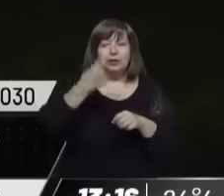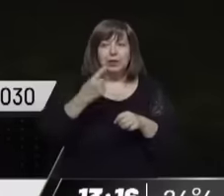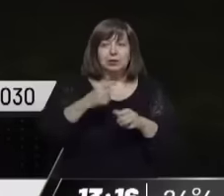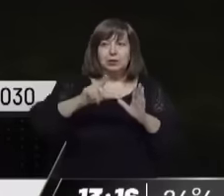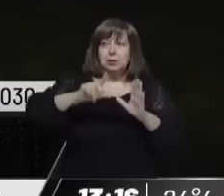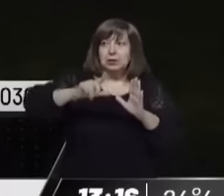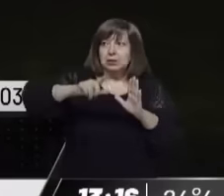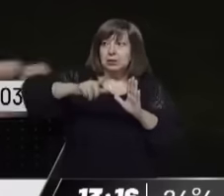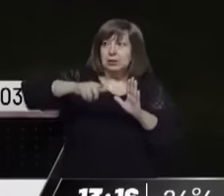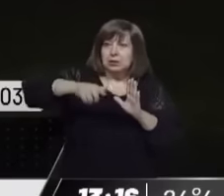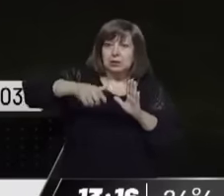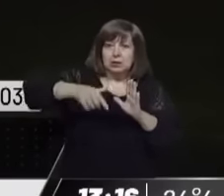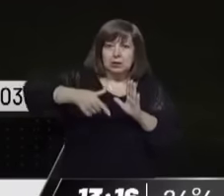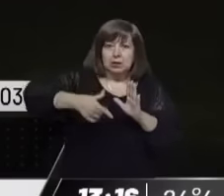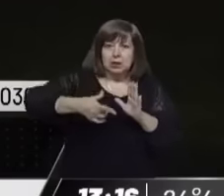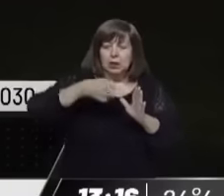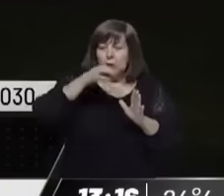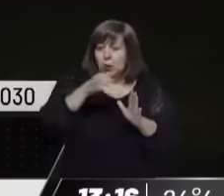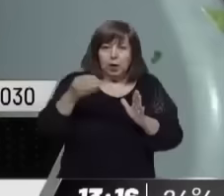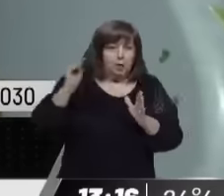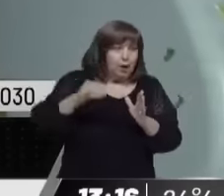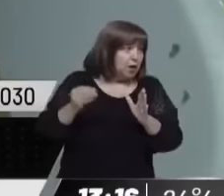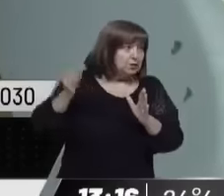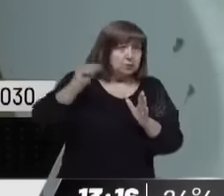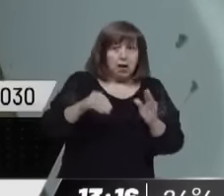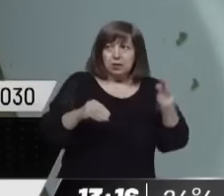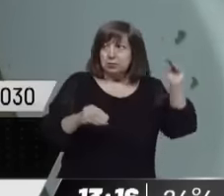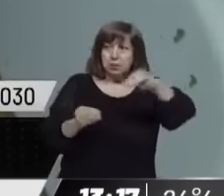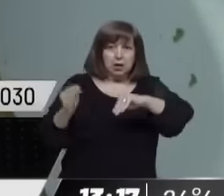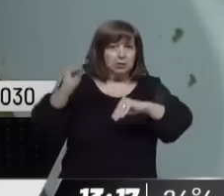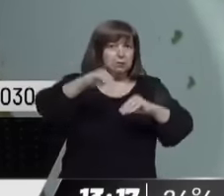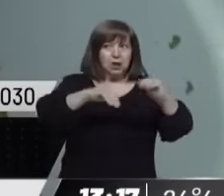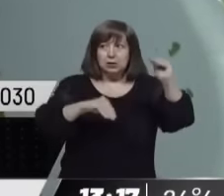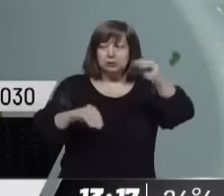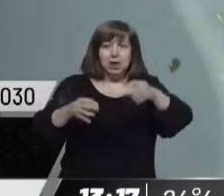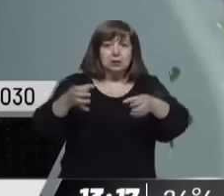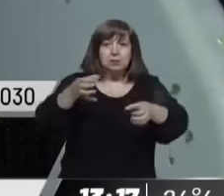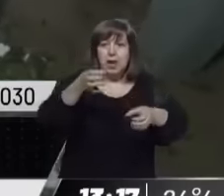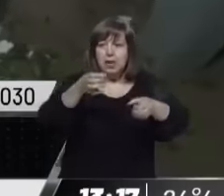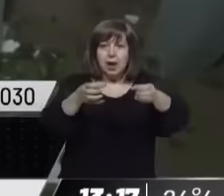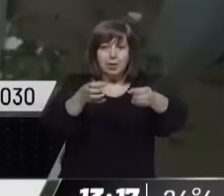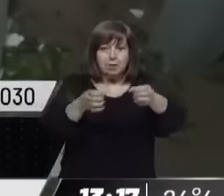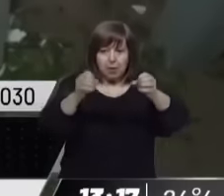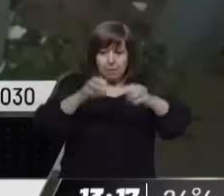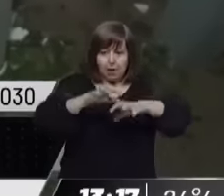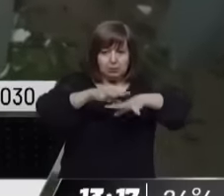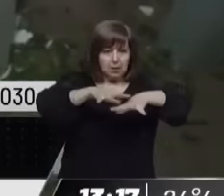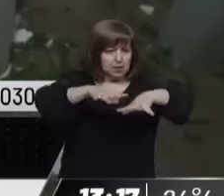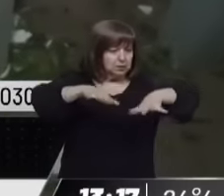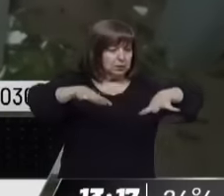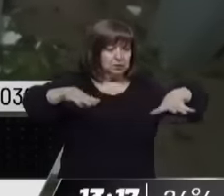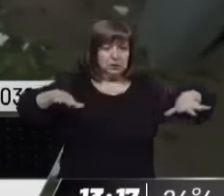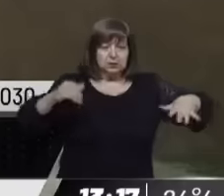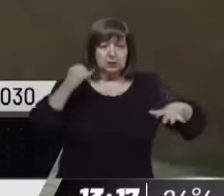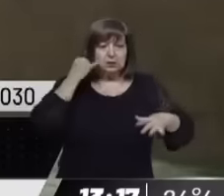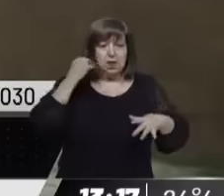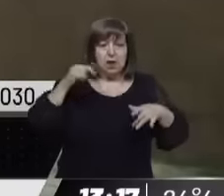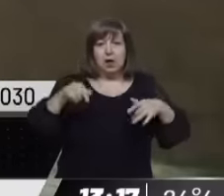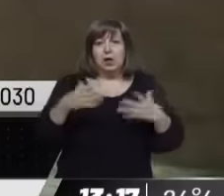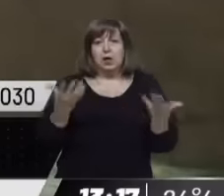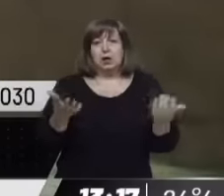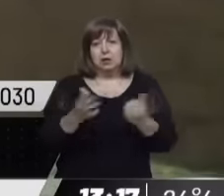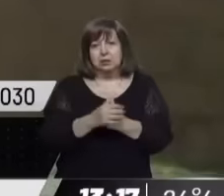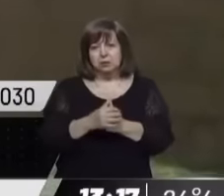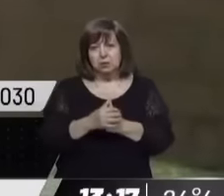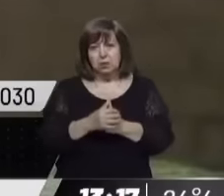no, parecía que no terminaba más, seguía y bueno. Y lamentablemente ya está. Ahora a